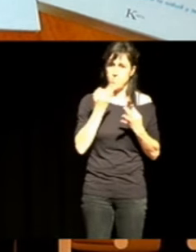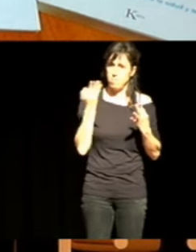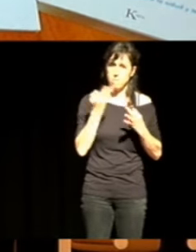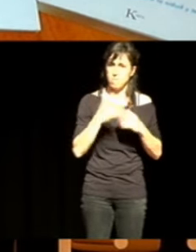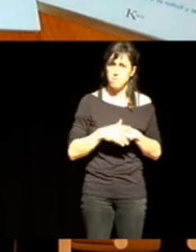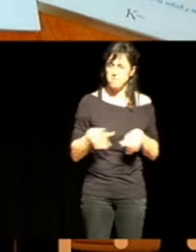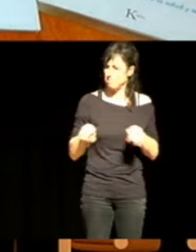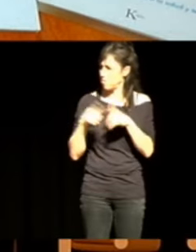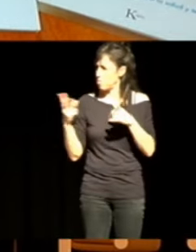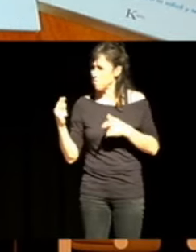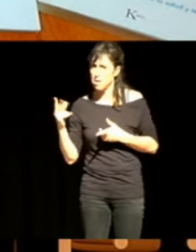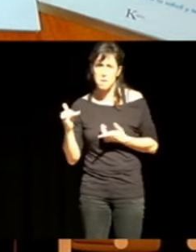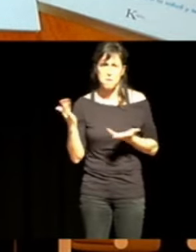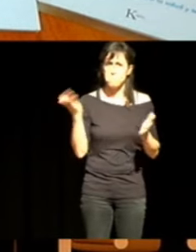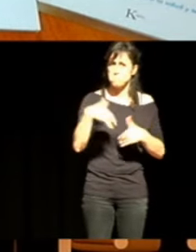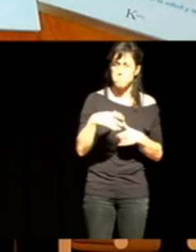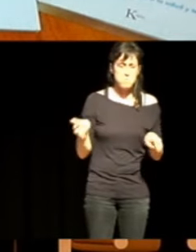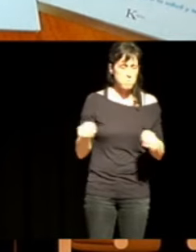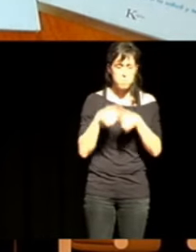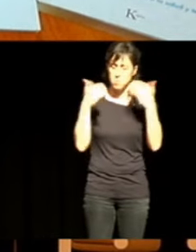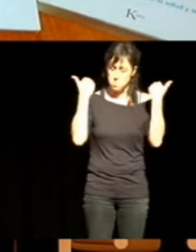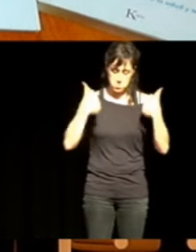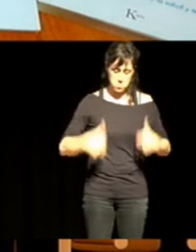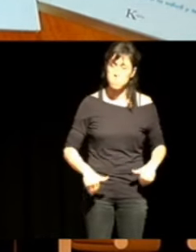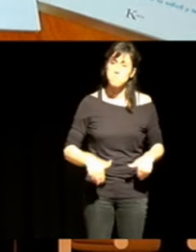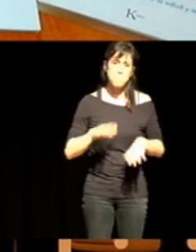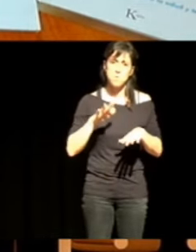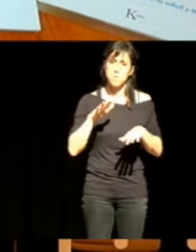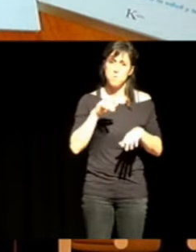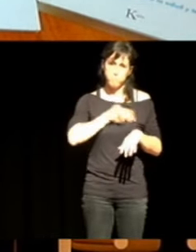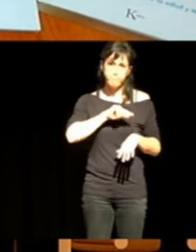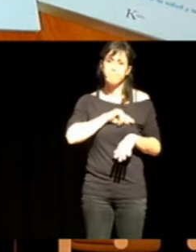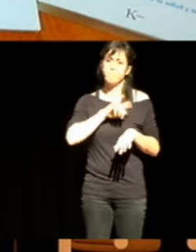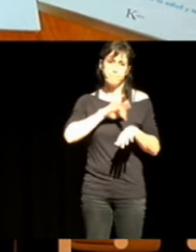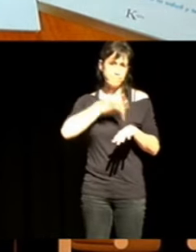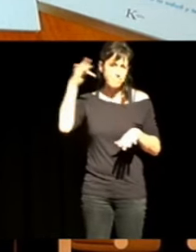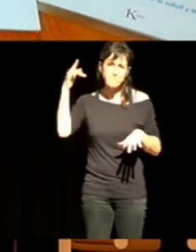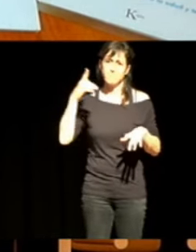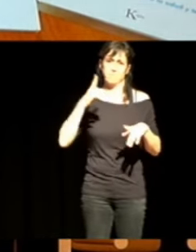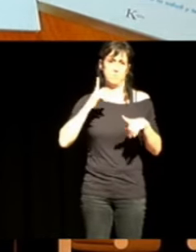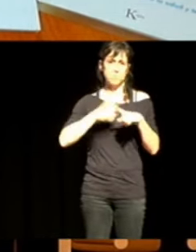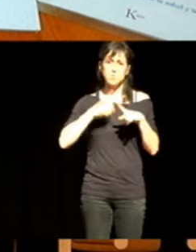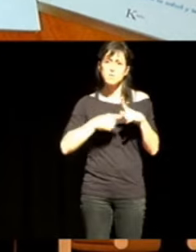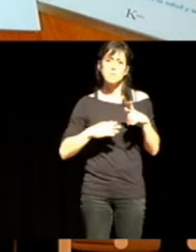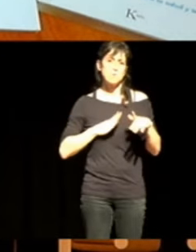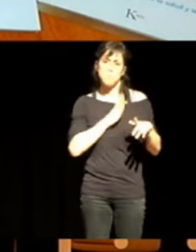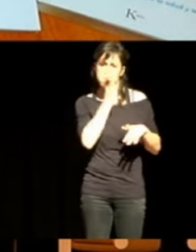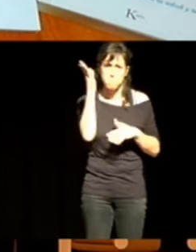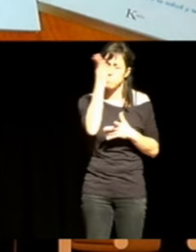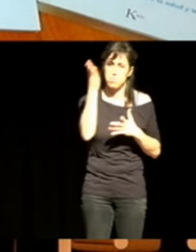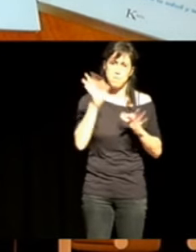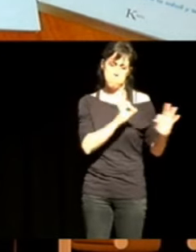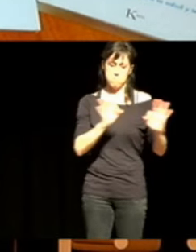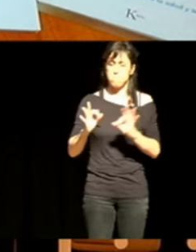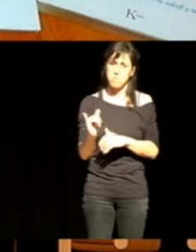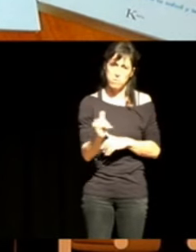tengas pareja, que no tengas pareja, que es un cuerpo sensible, gozoso, etcétera, etcétera.